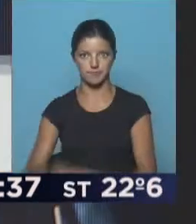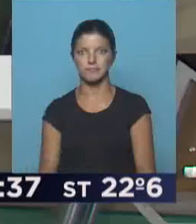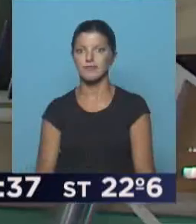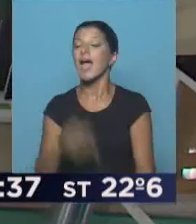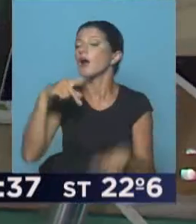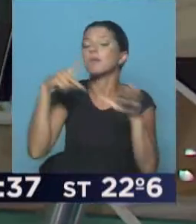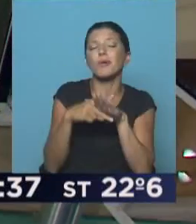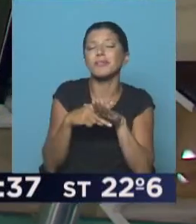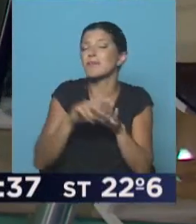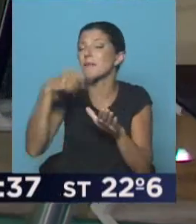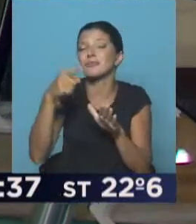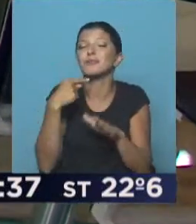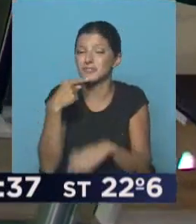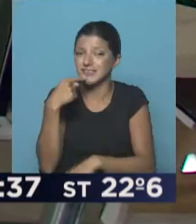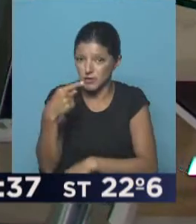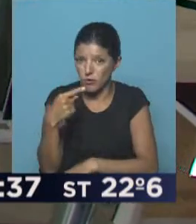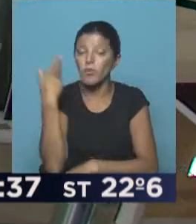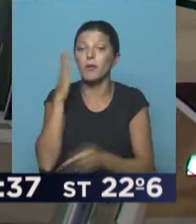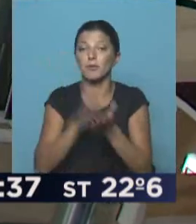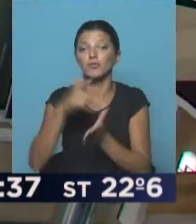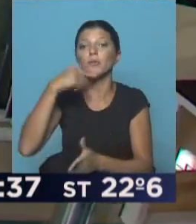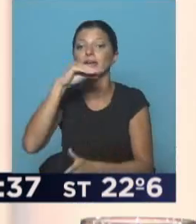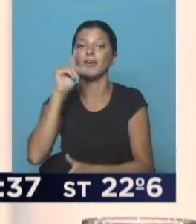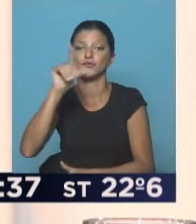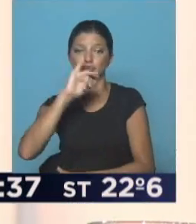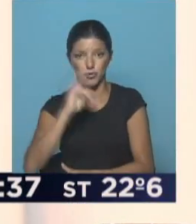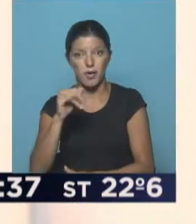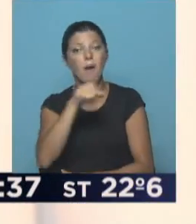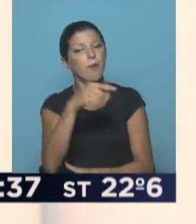te prometo que la próxima, cuando hablemos de Schulz, vas a tener más espacio. No, por favor.